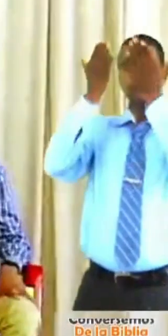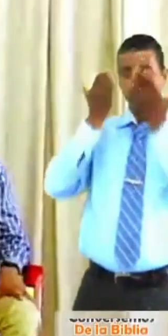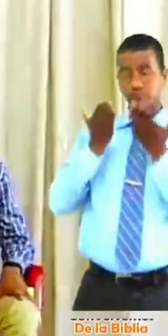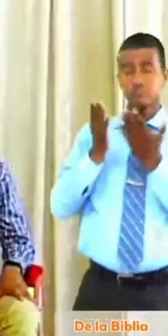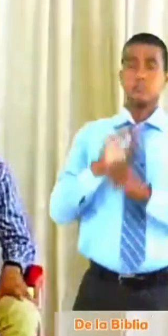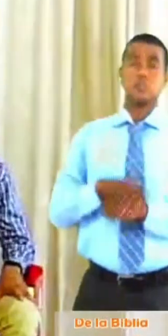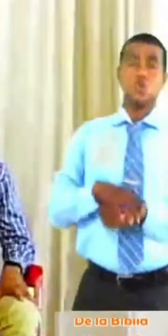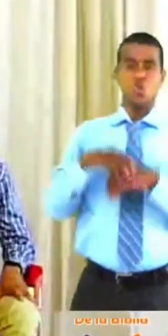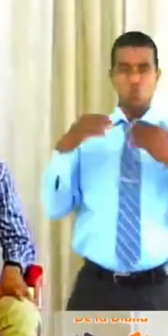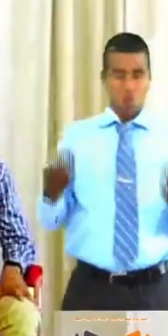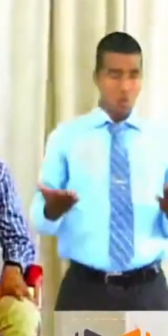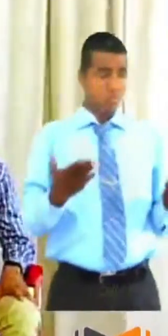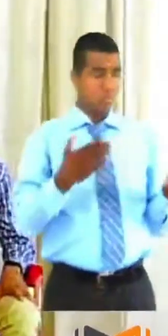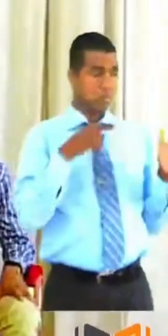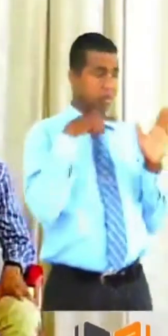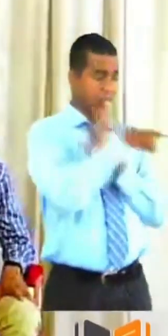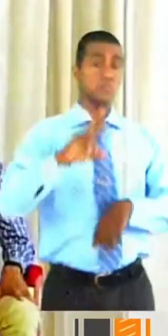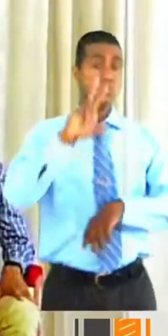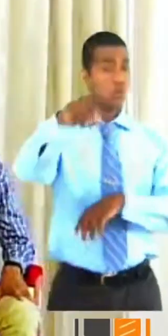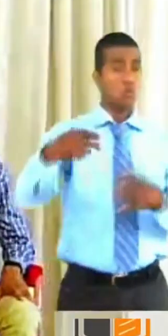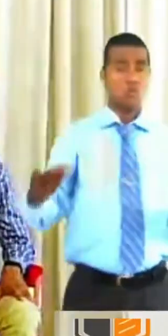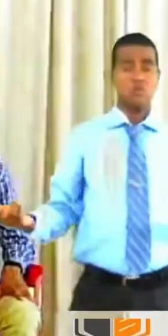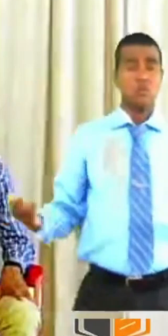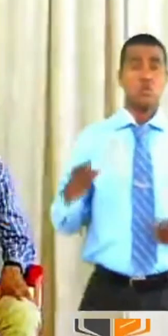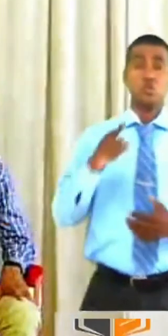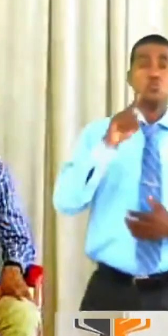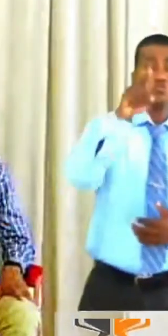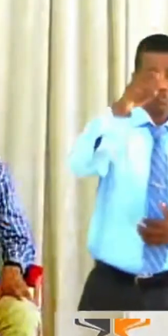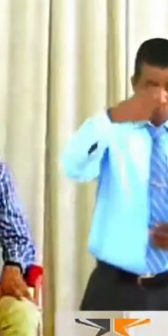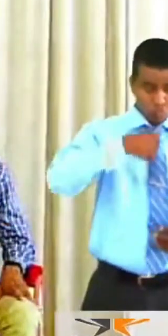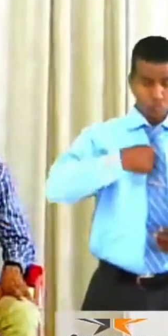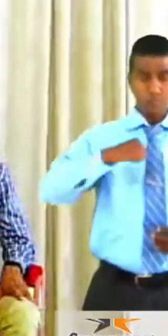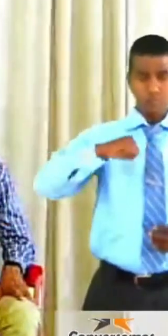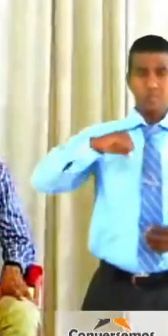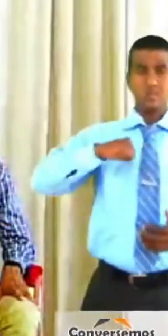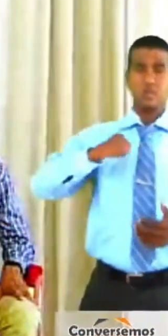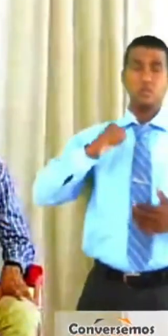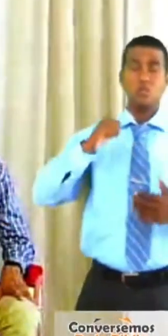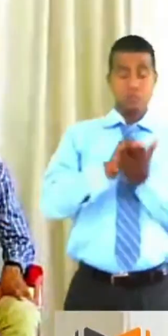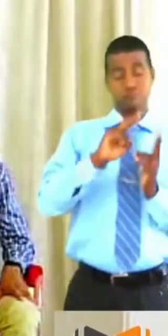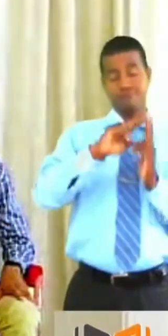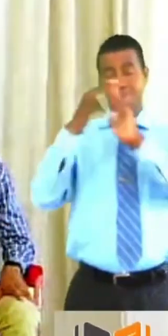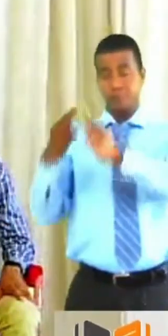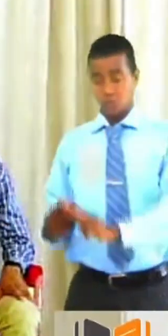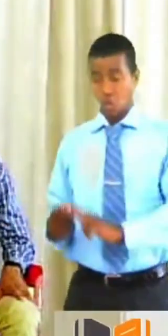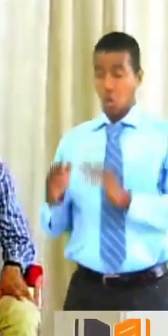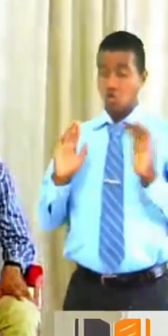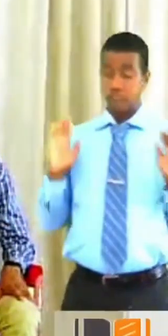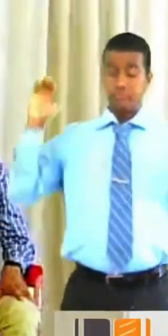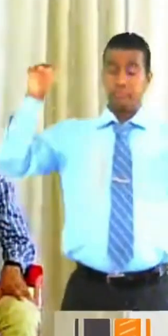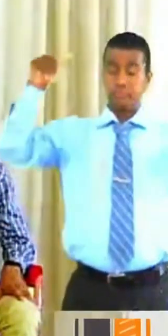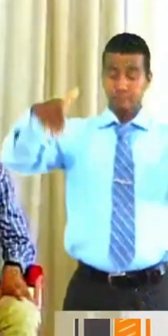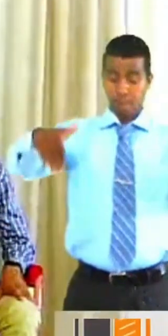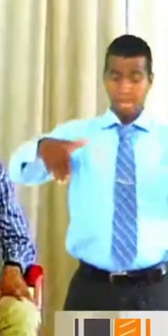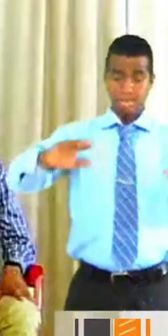¿Cómo escaparemos si descuidamos una salvación tan grande? Lo que usted y yo tenemos es un tesoro valioso. ¿Cómo así? Si los tesoros